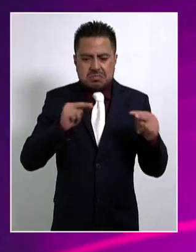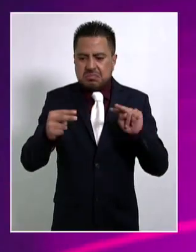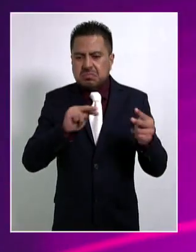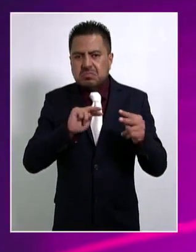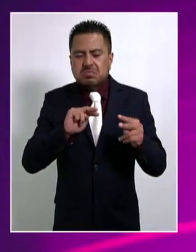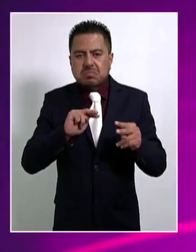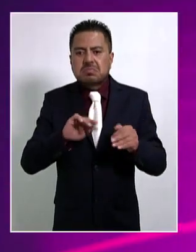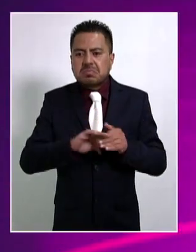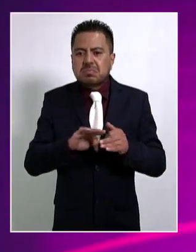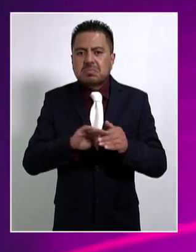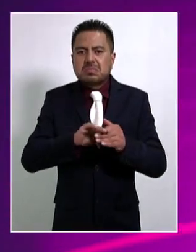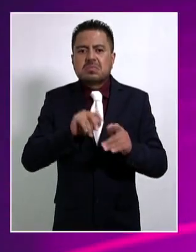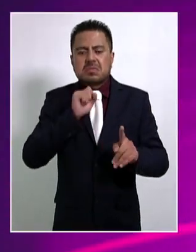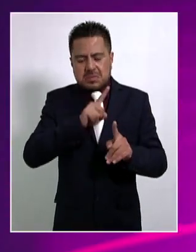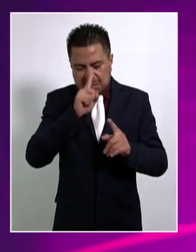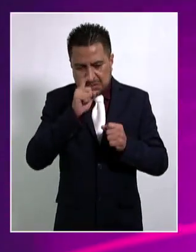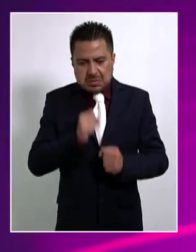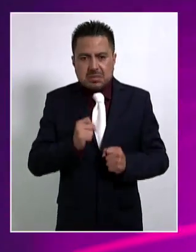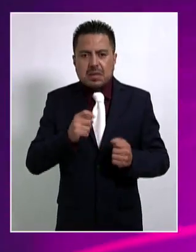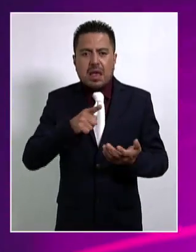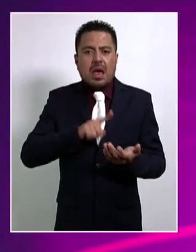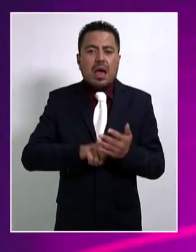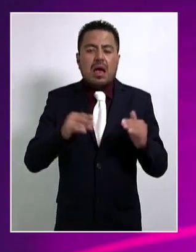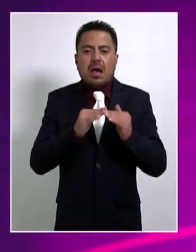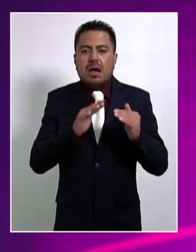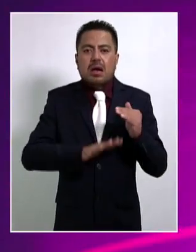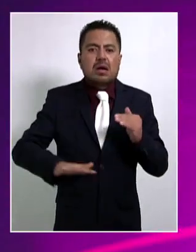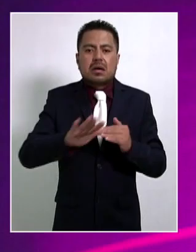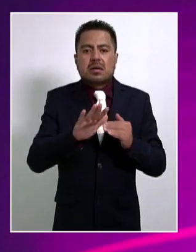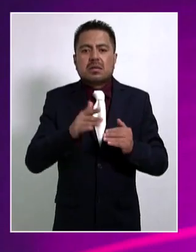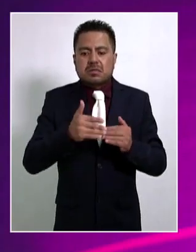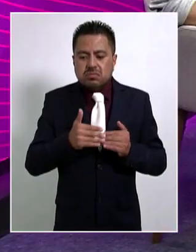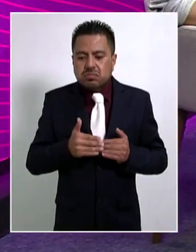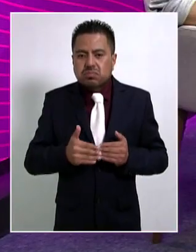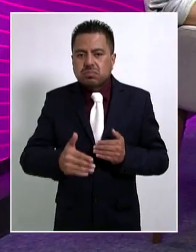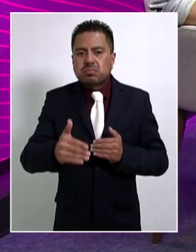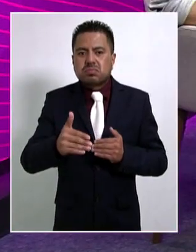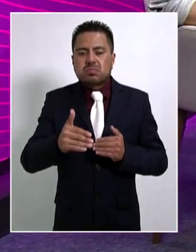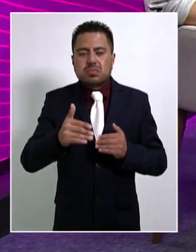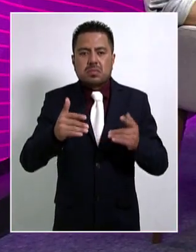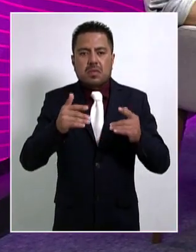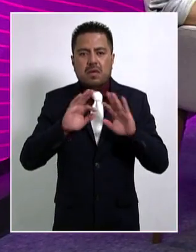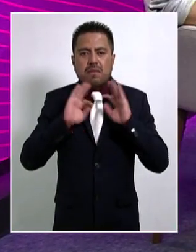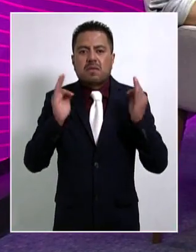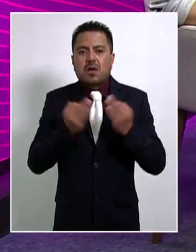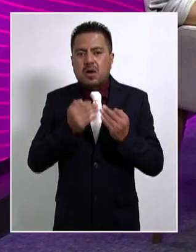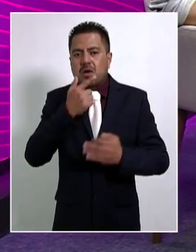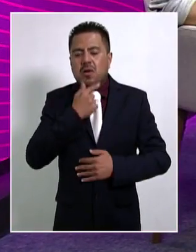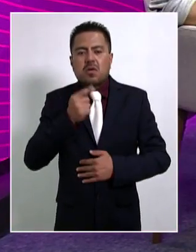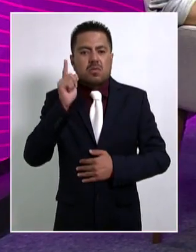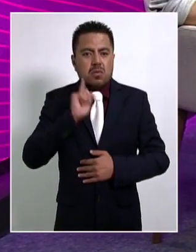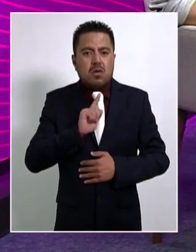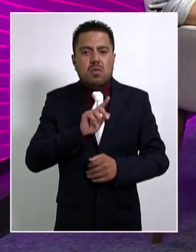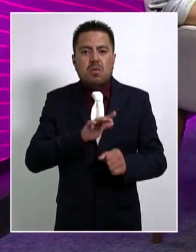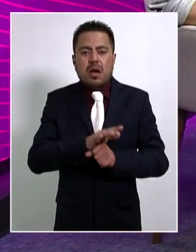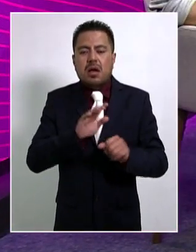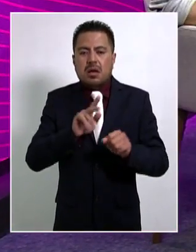constantemente, desde que también seguramente ahí en casa, en algún momento, la forma de ser hombre y de ser